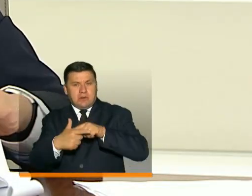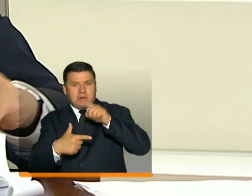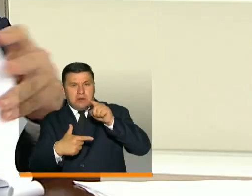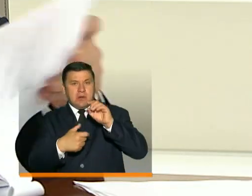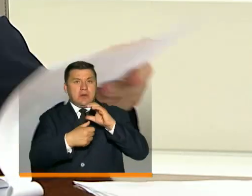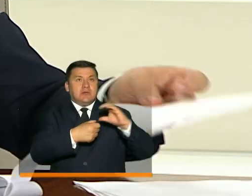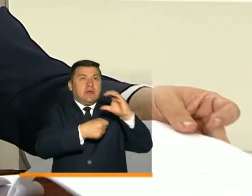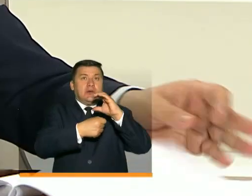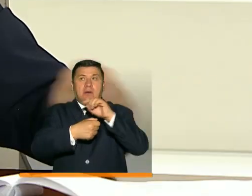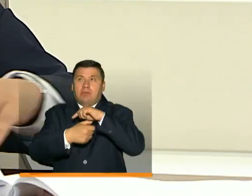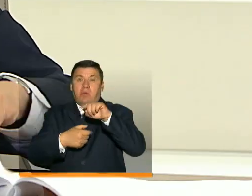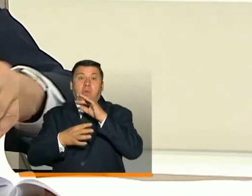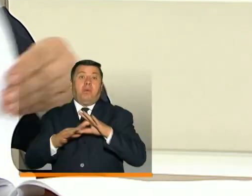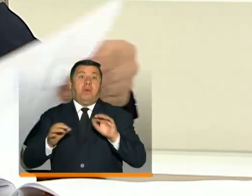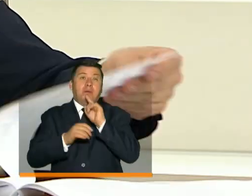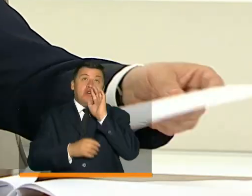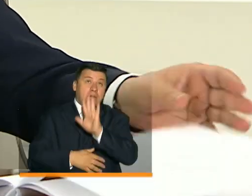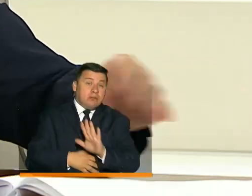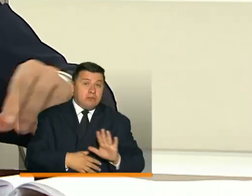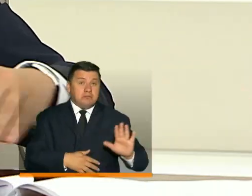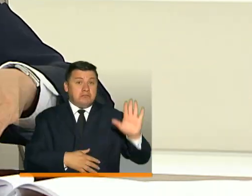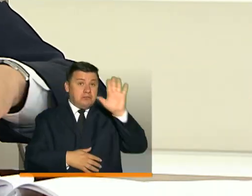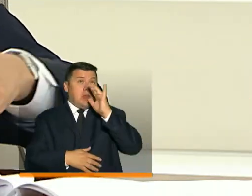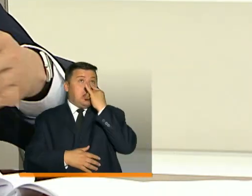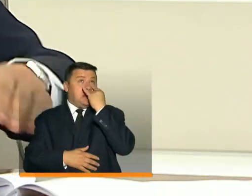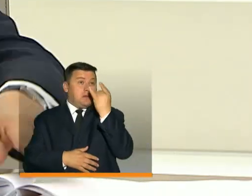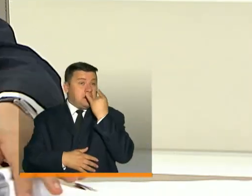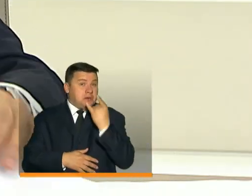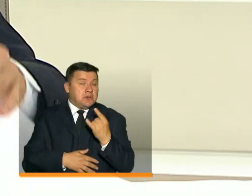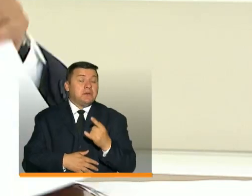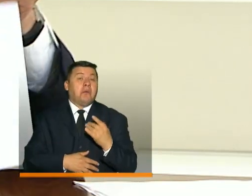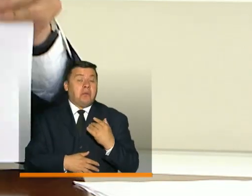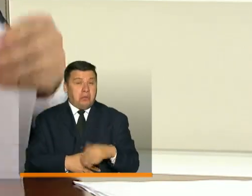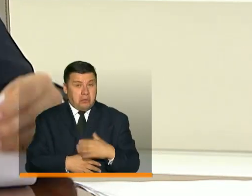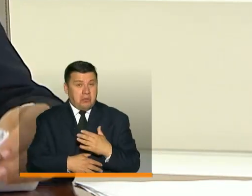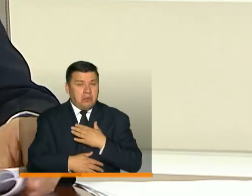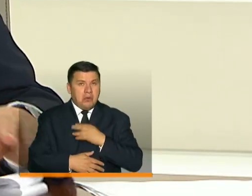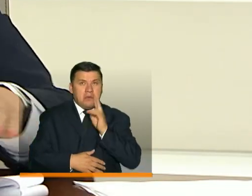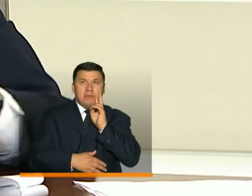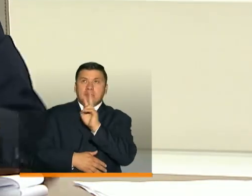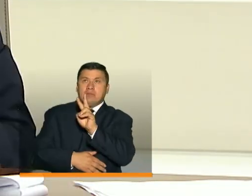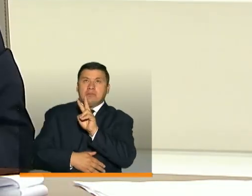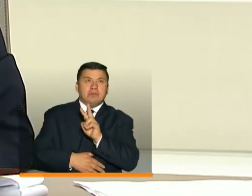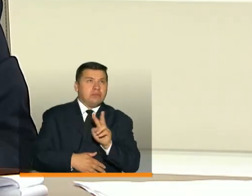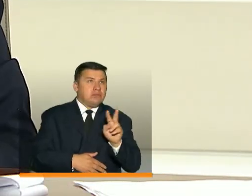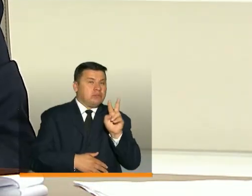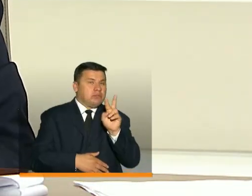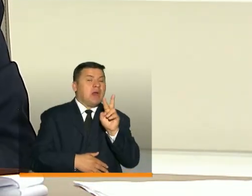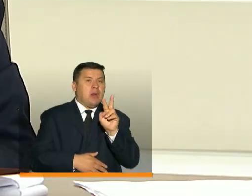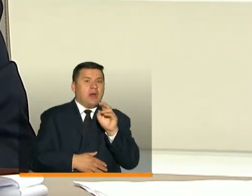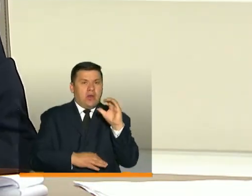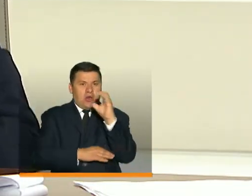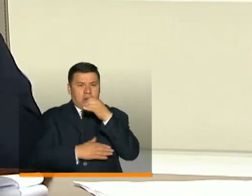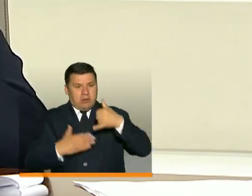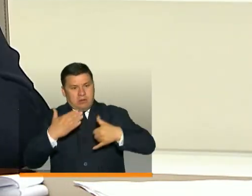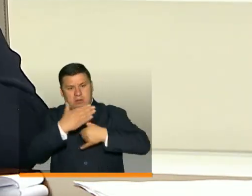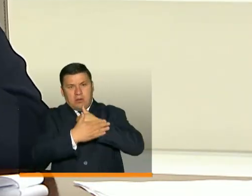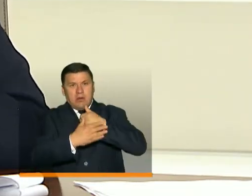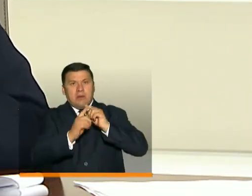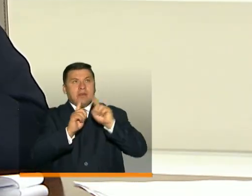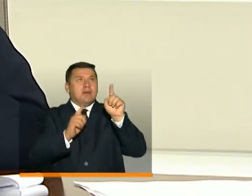panorama bastante interesante de visualizar cómo la epidemia en Colombia ha venido